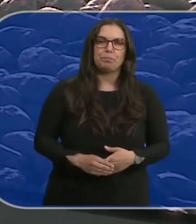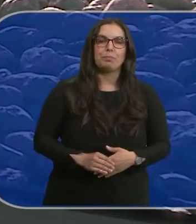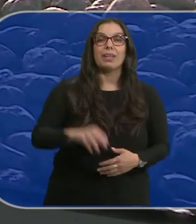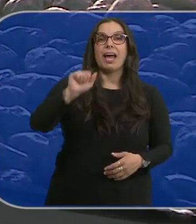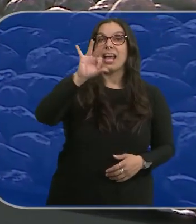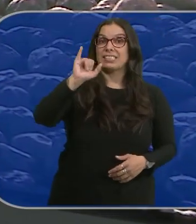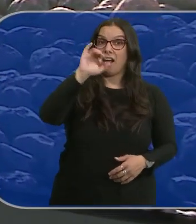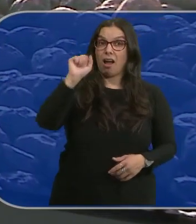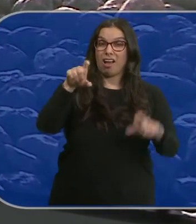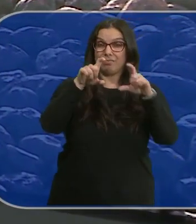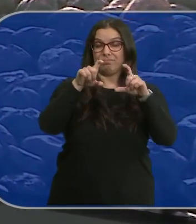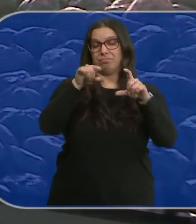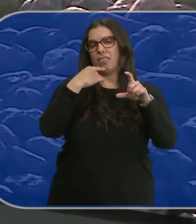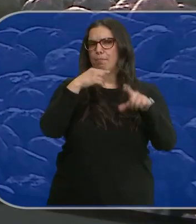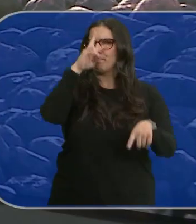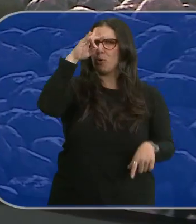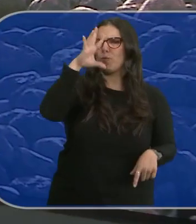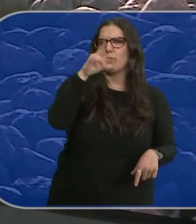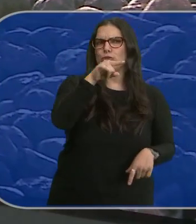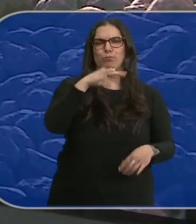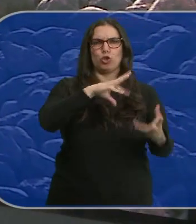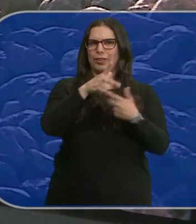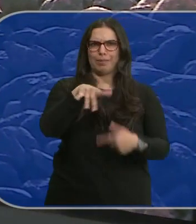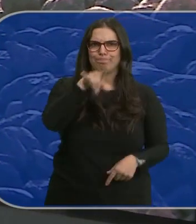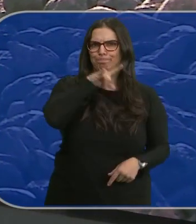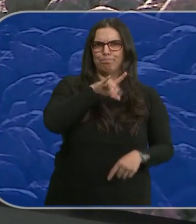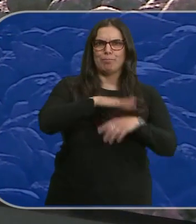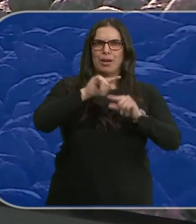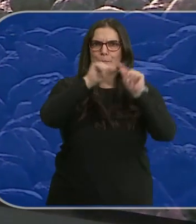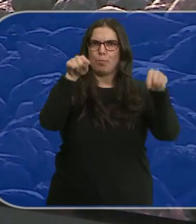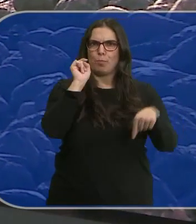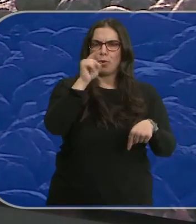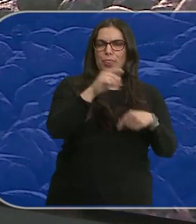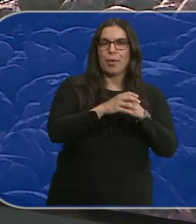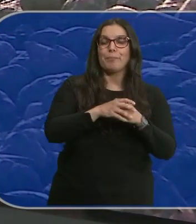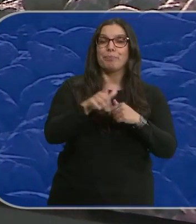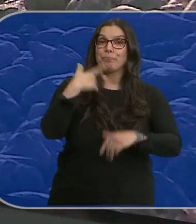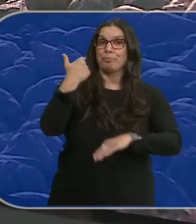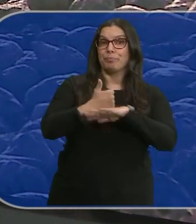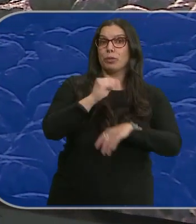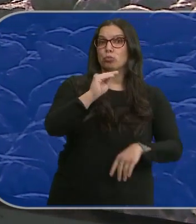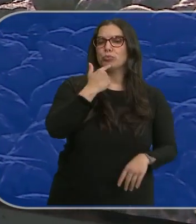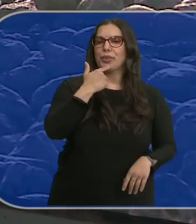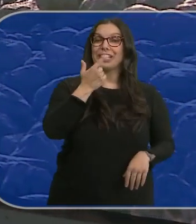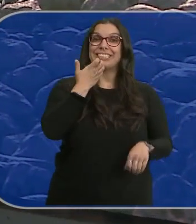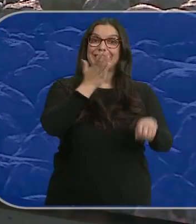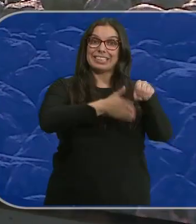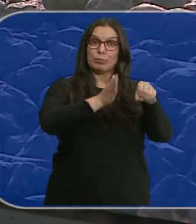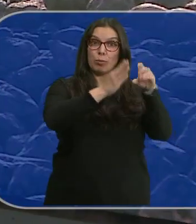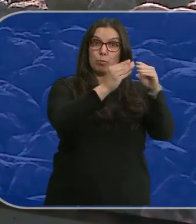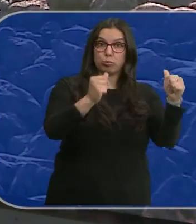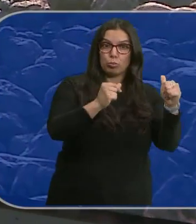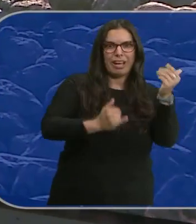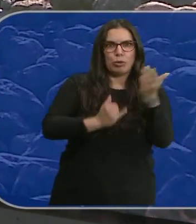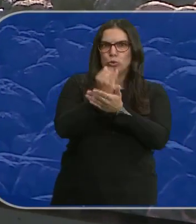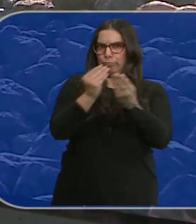Asaja se ha mostrado preocupada por lo que califica como muy mala noticia para la provincia. José Antonio Turrado dice que si desaparece la remolacha,